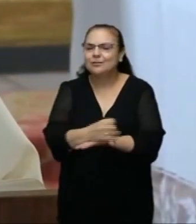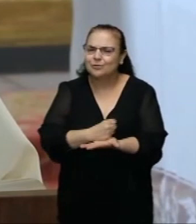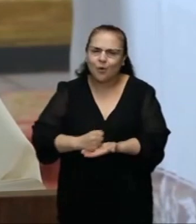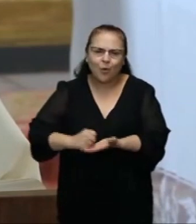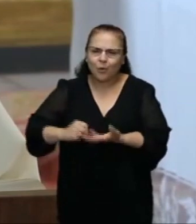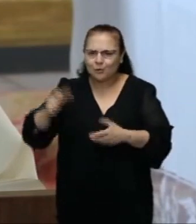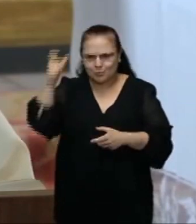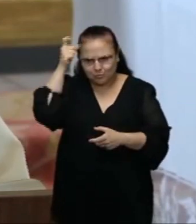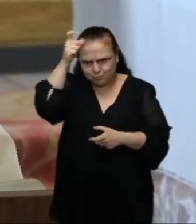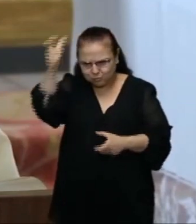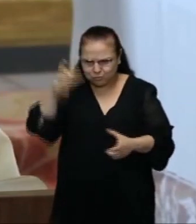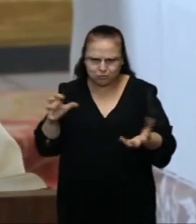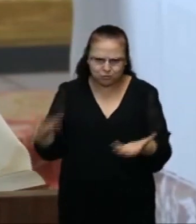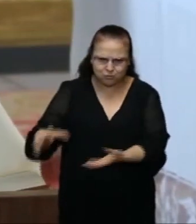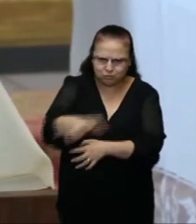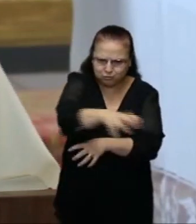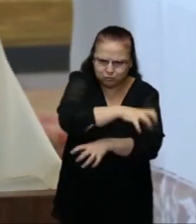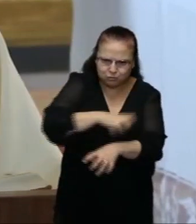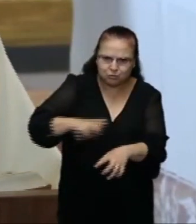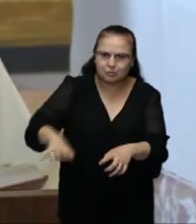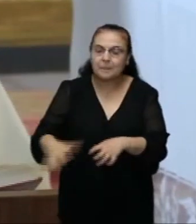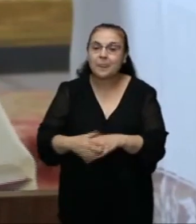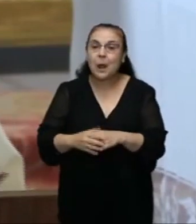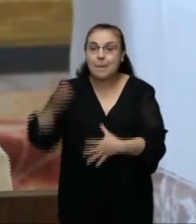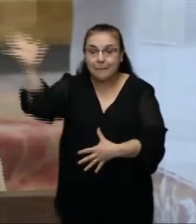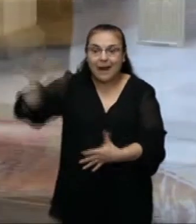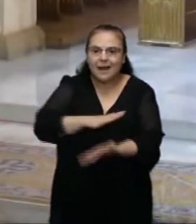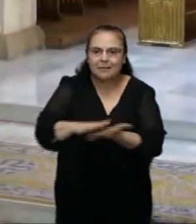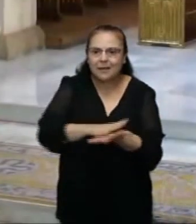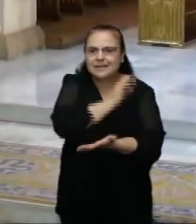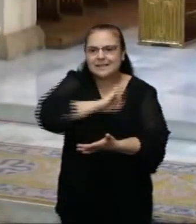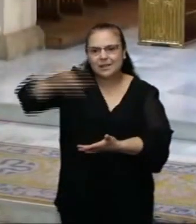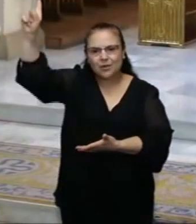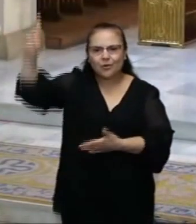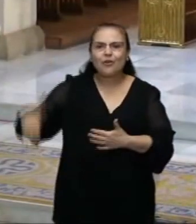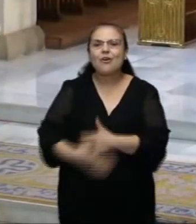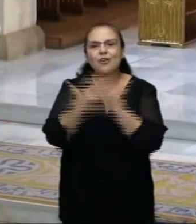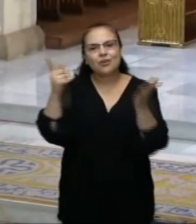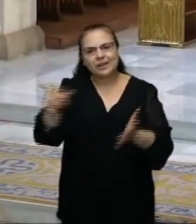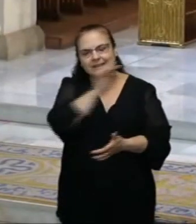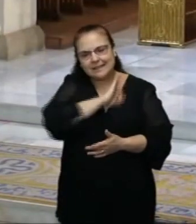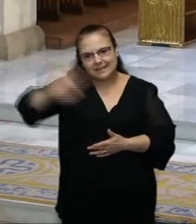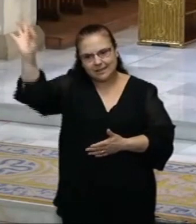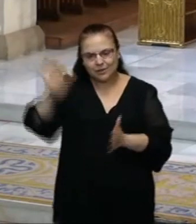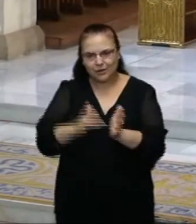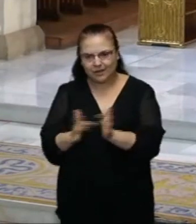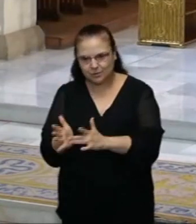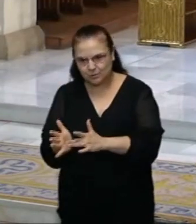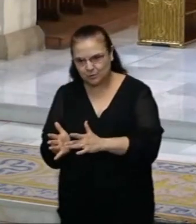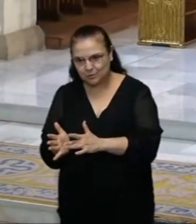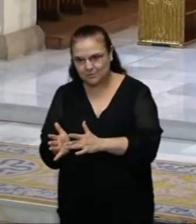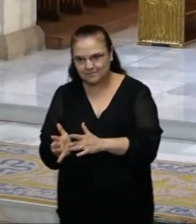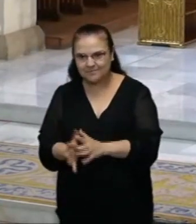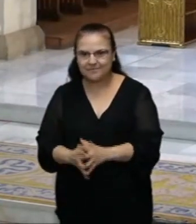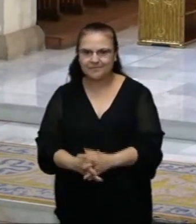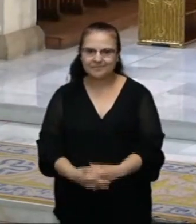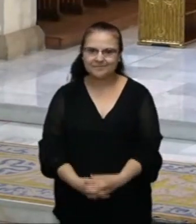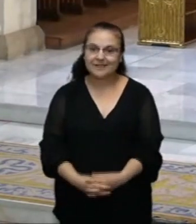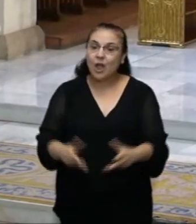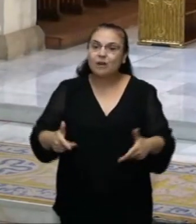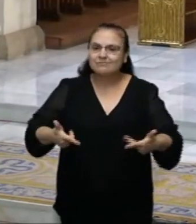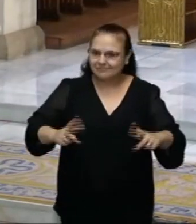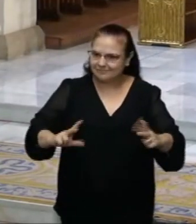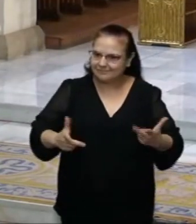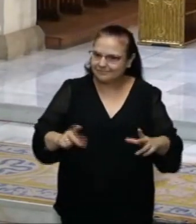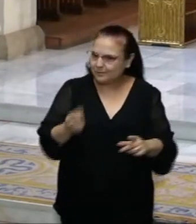circundante. Palabra del Señor. Sentaos